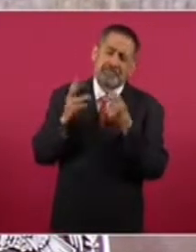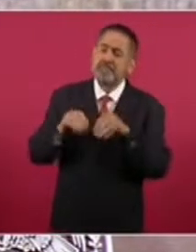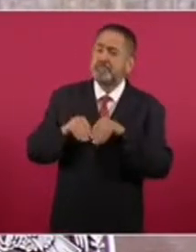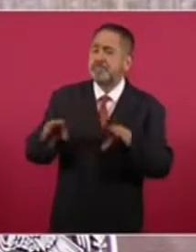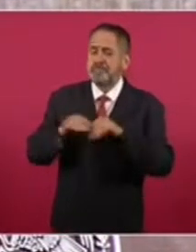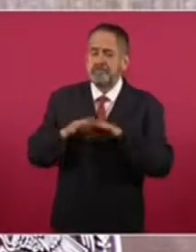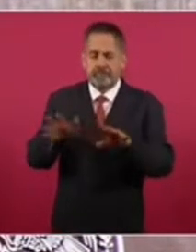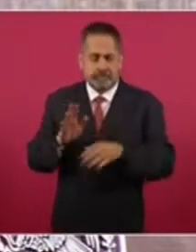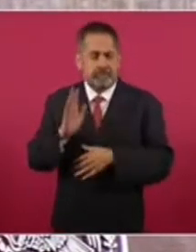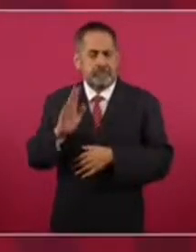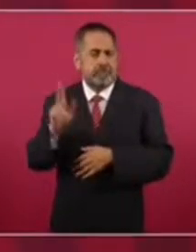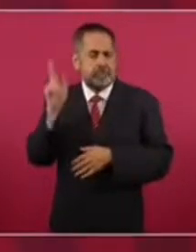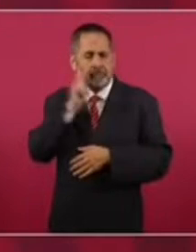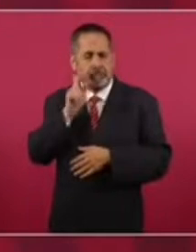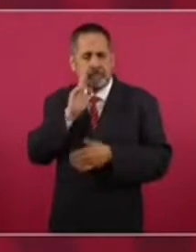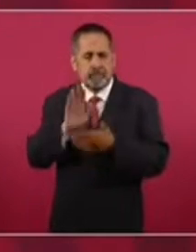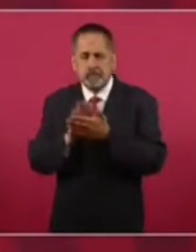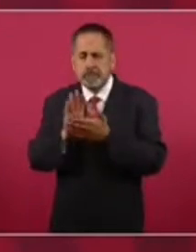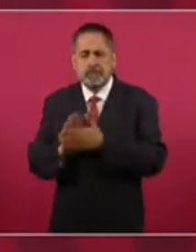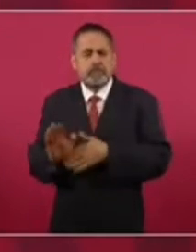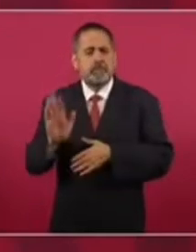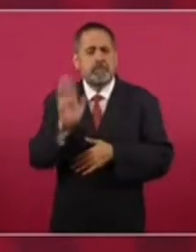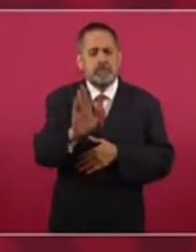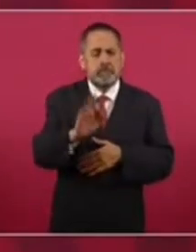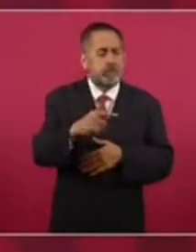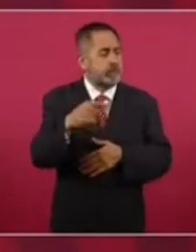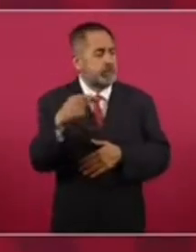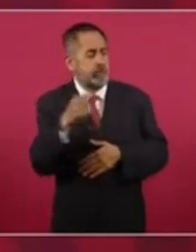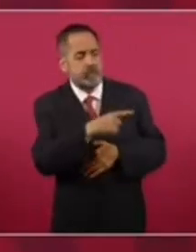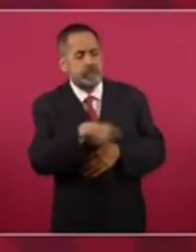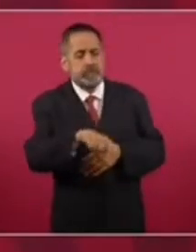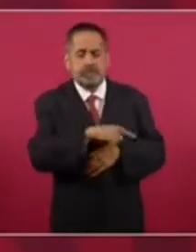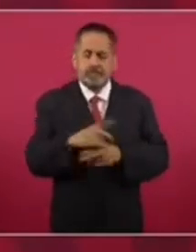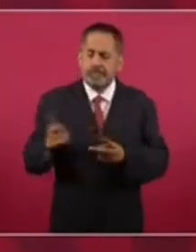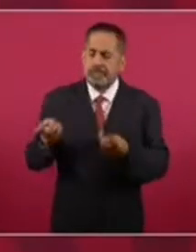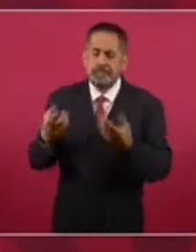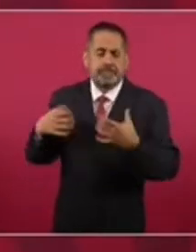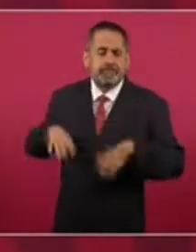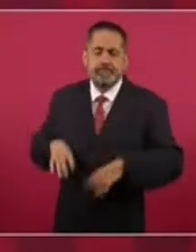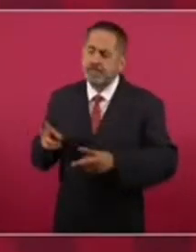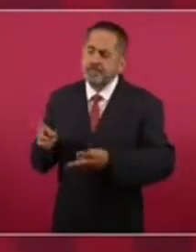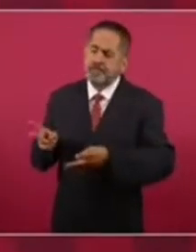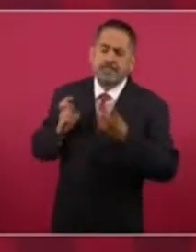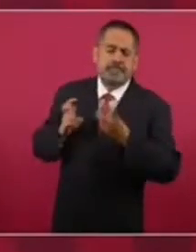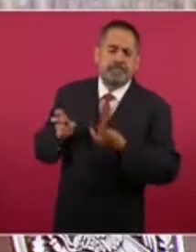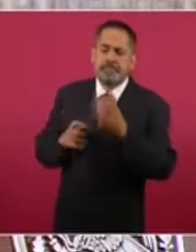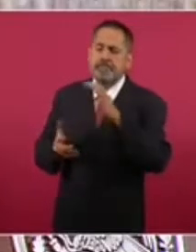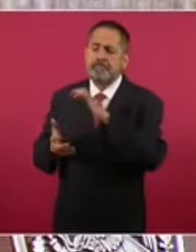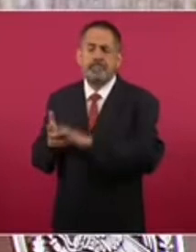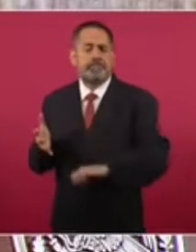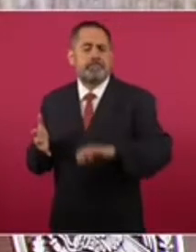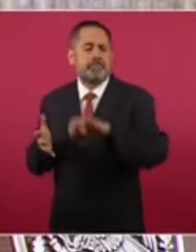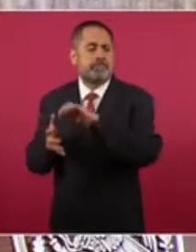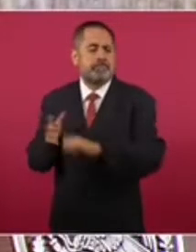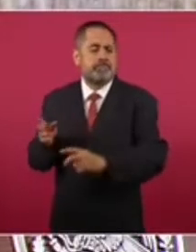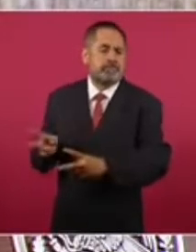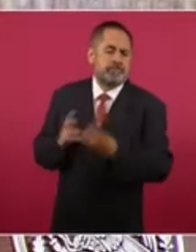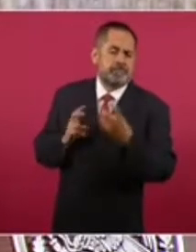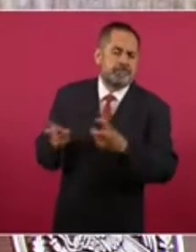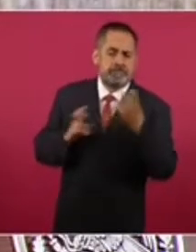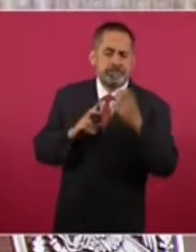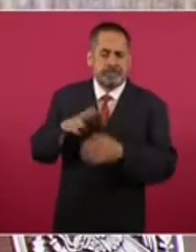y he presentado pruebas del saqueo que se llevó a cabo durante todo